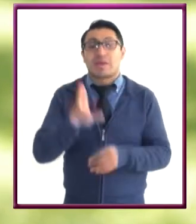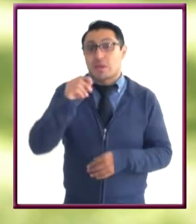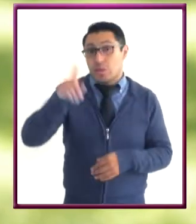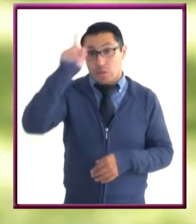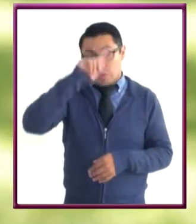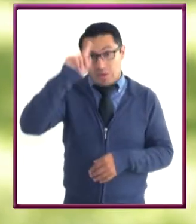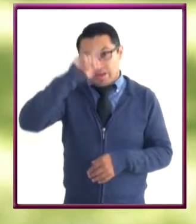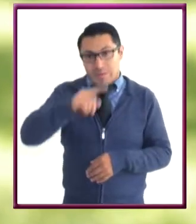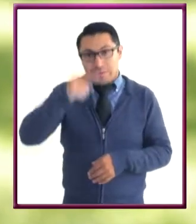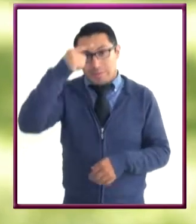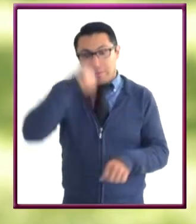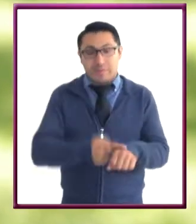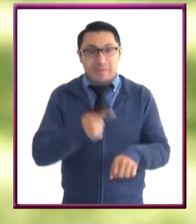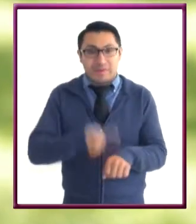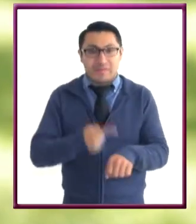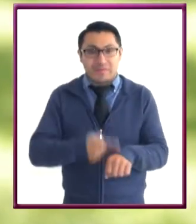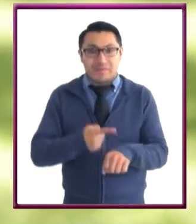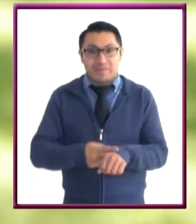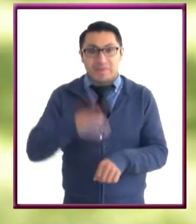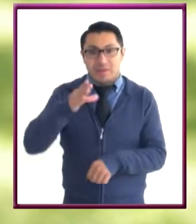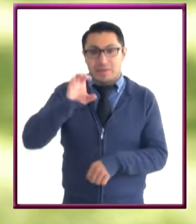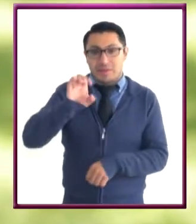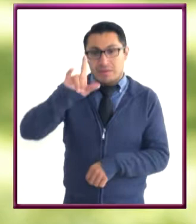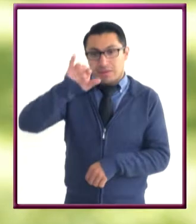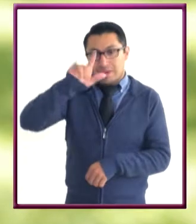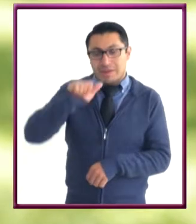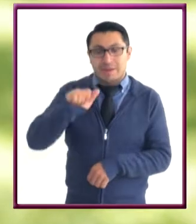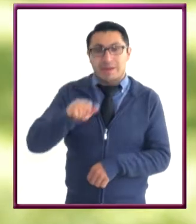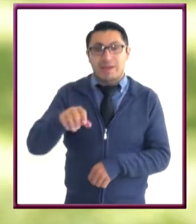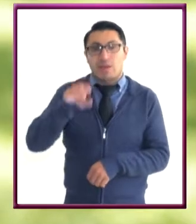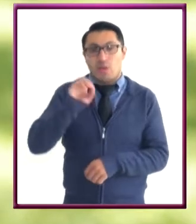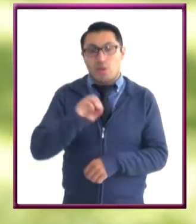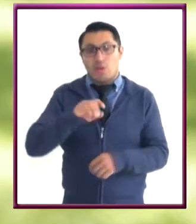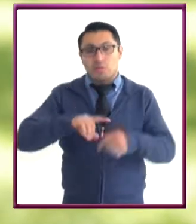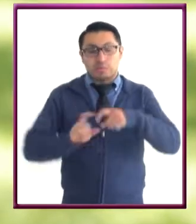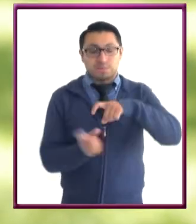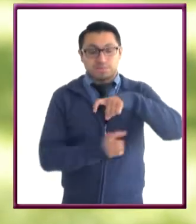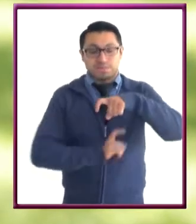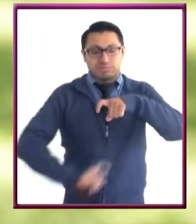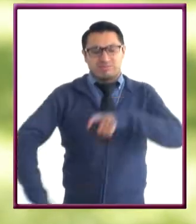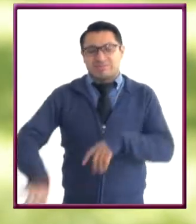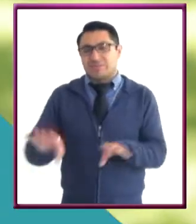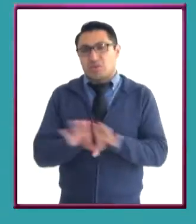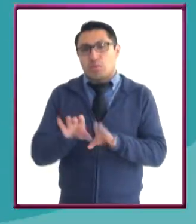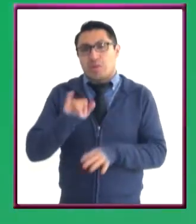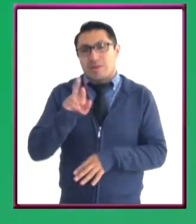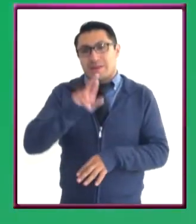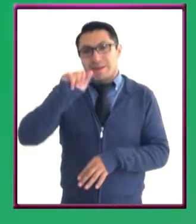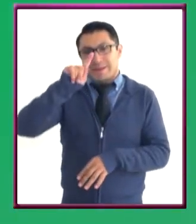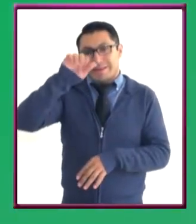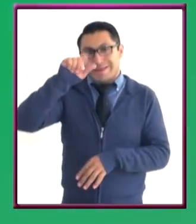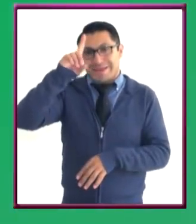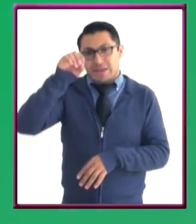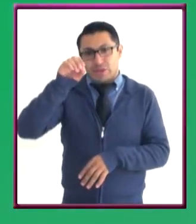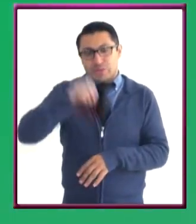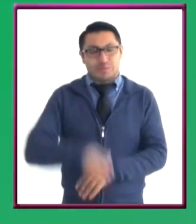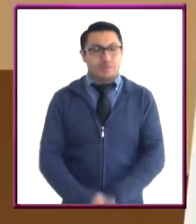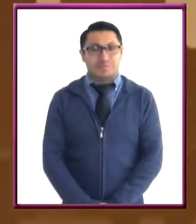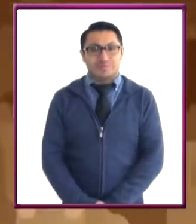es recomendable para personas con enfermedad celíaca ni con síndrome del intestino irritable.